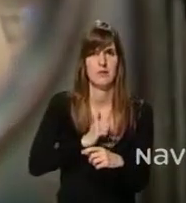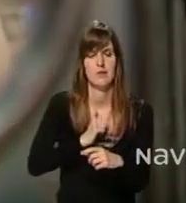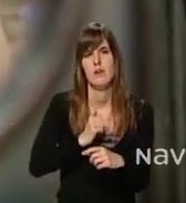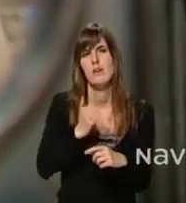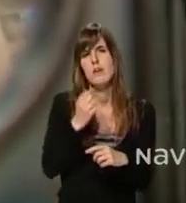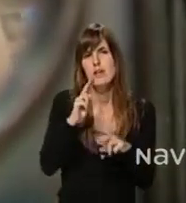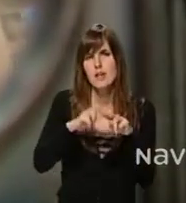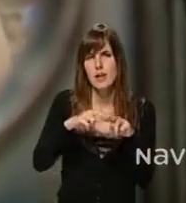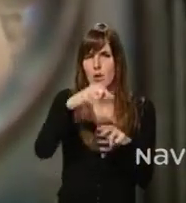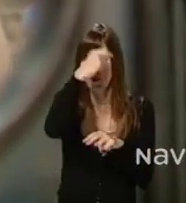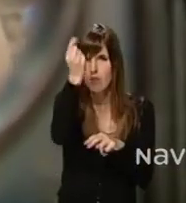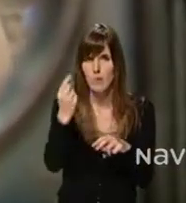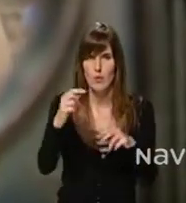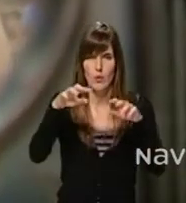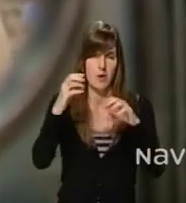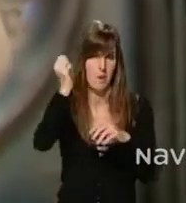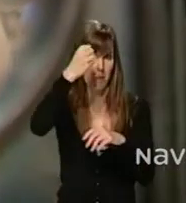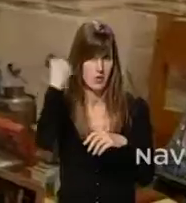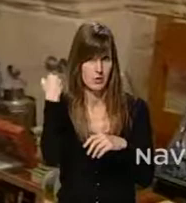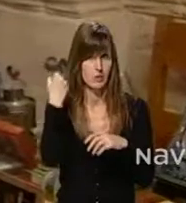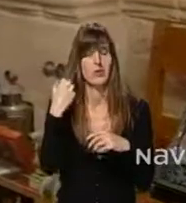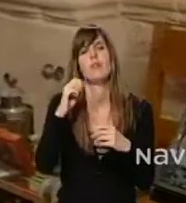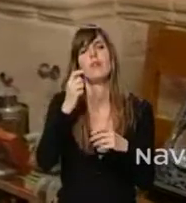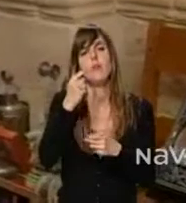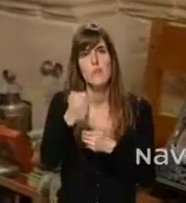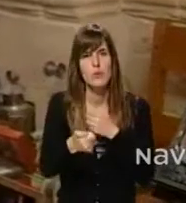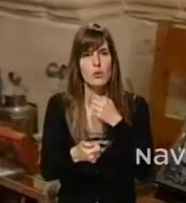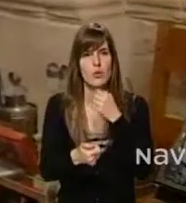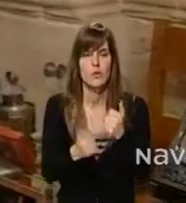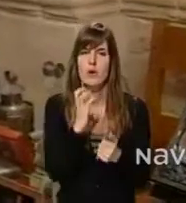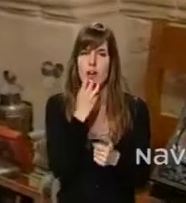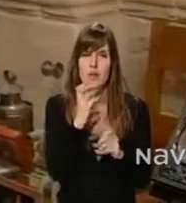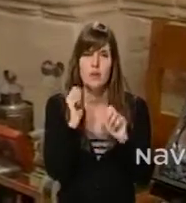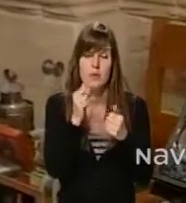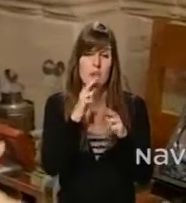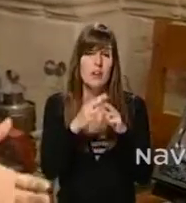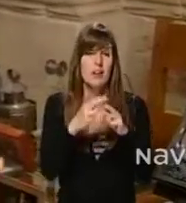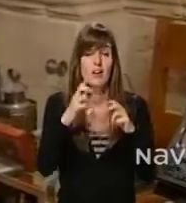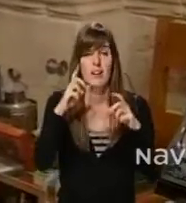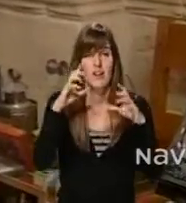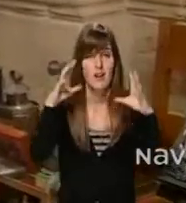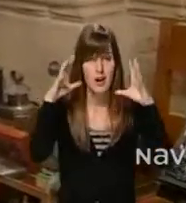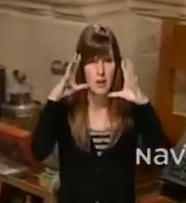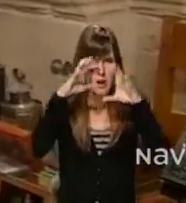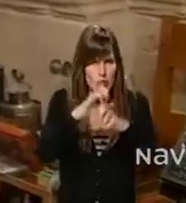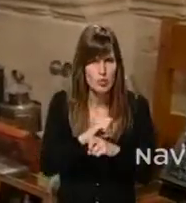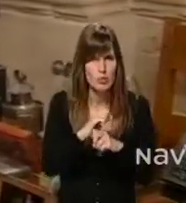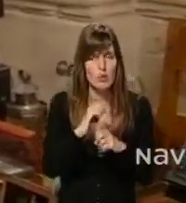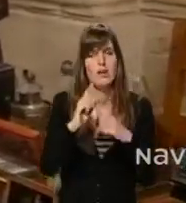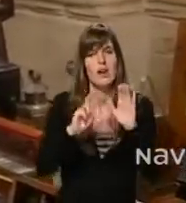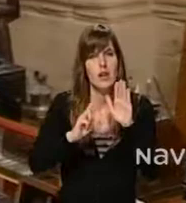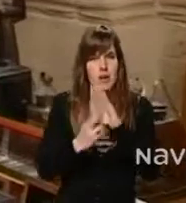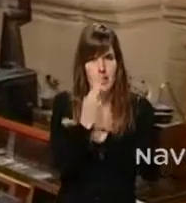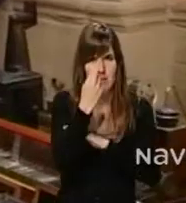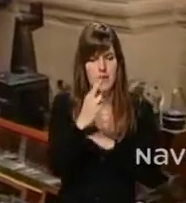tizón. Siguió el tiempo, los griegos lo intentaron con la cámara oscura, el Renacimiento también otra vez con la cámara